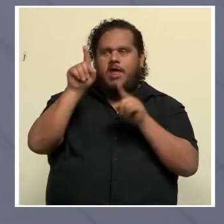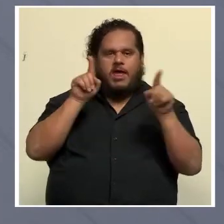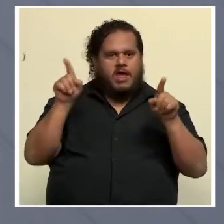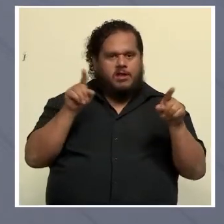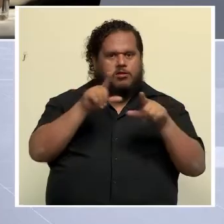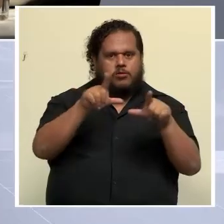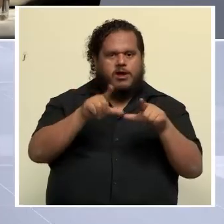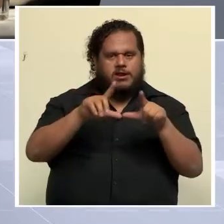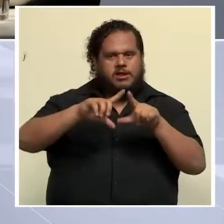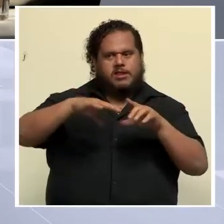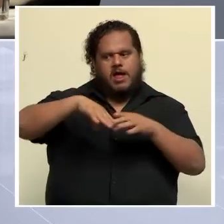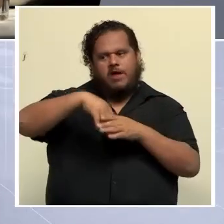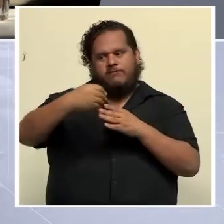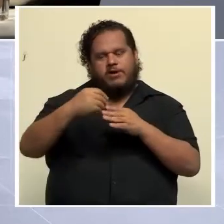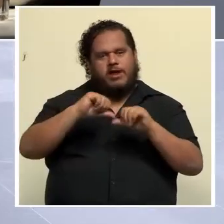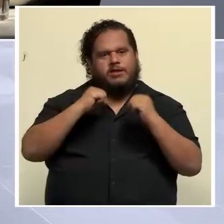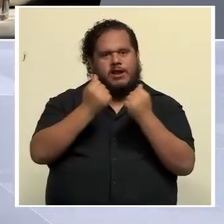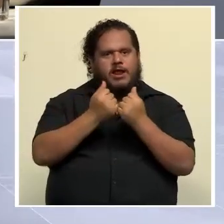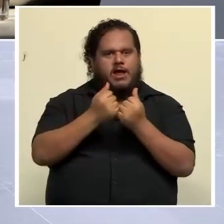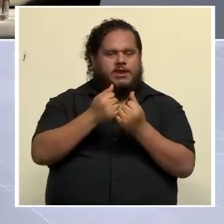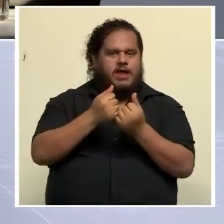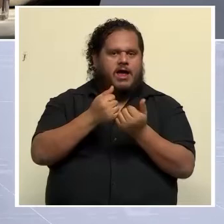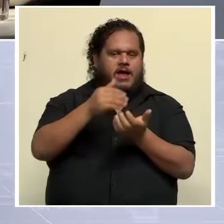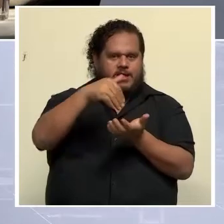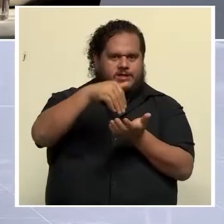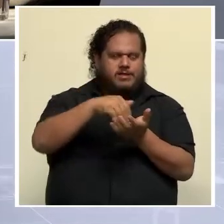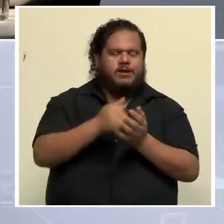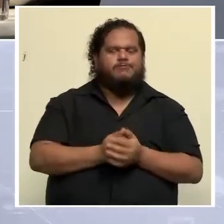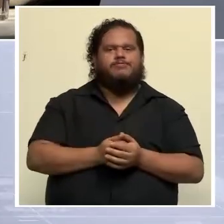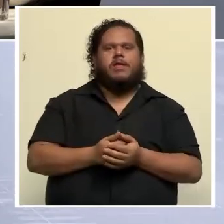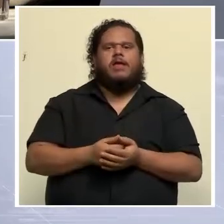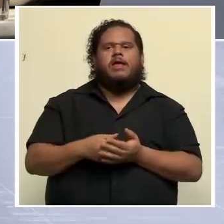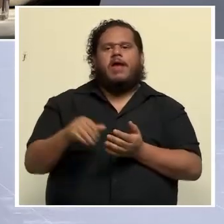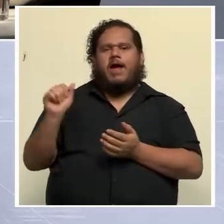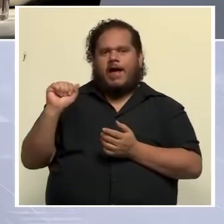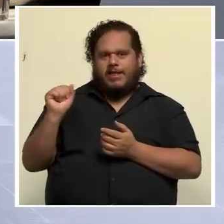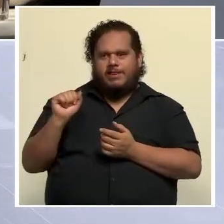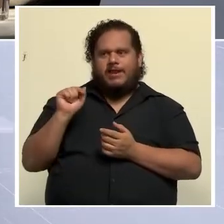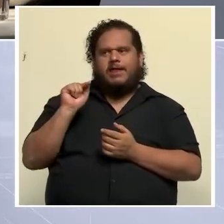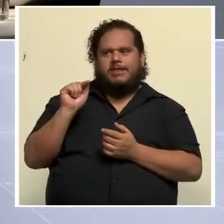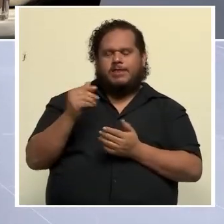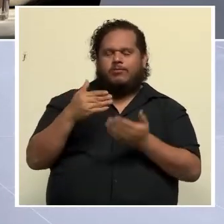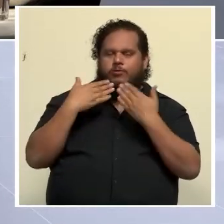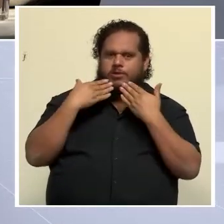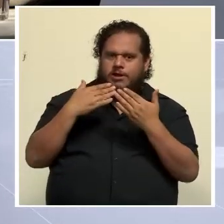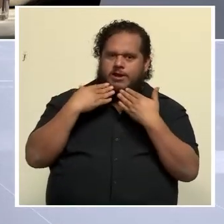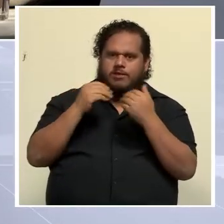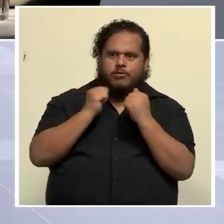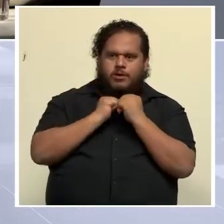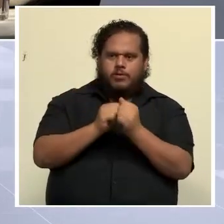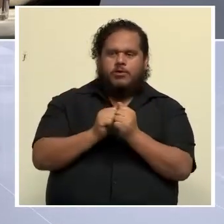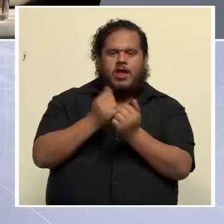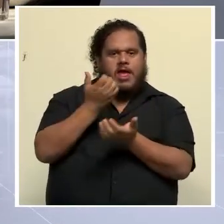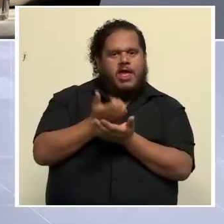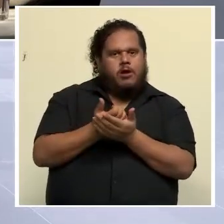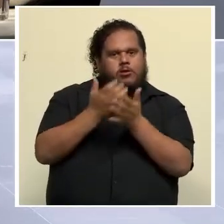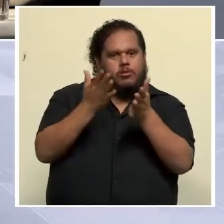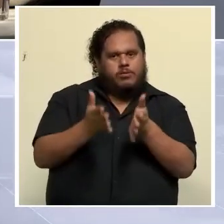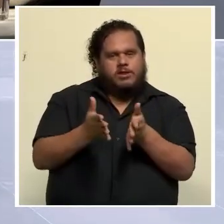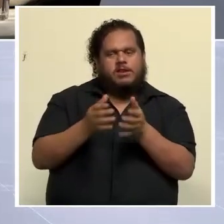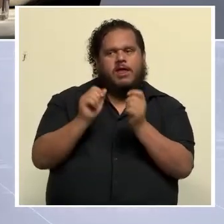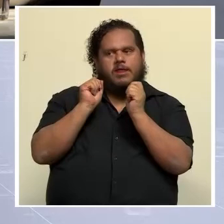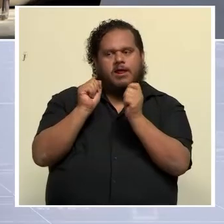metropolitana. Andrés Fernández, muchísimas gracias por acompañarnos, economista de la Academia de Centroamérica. Este es apenas